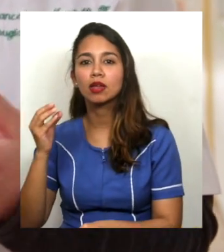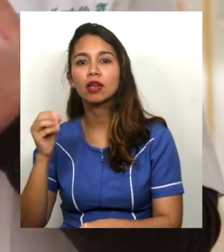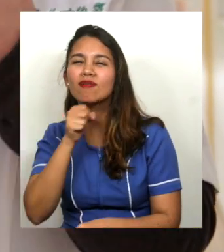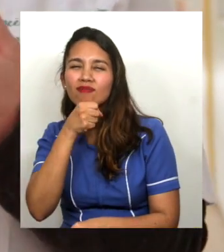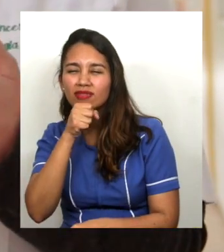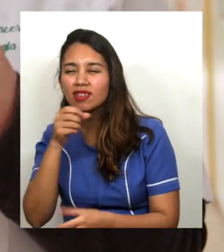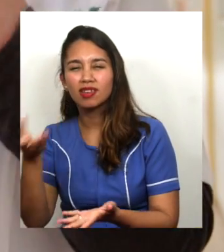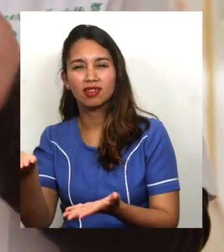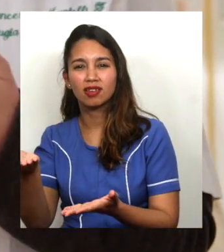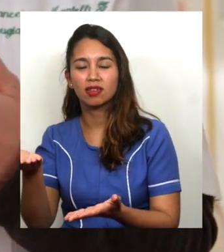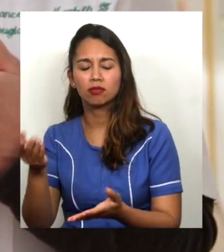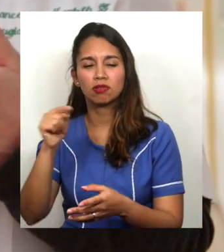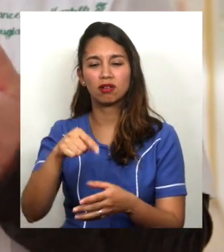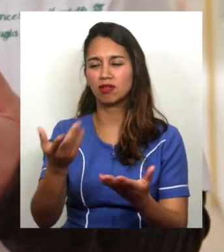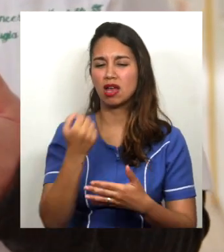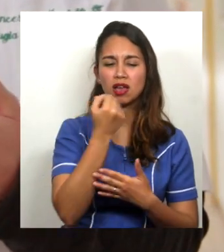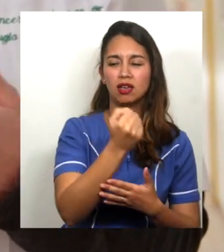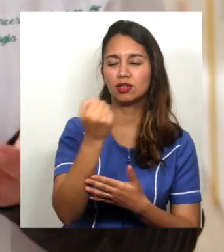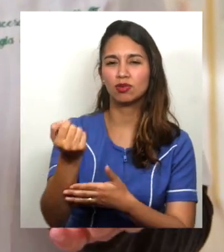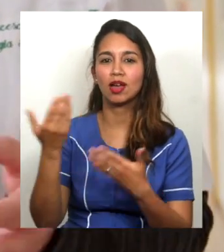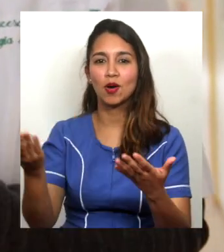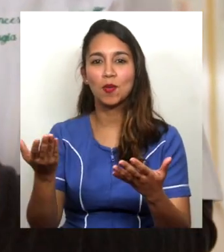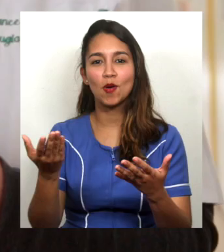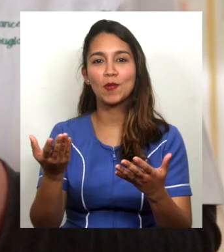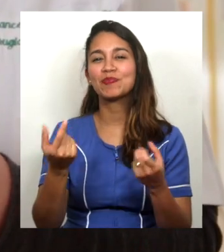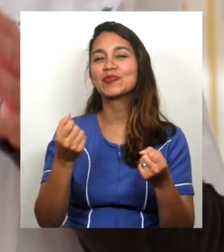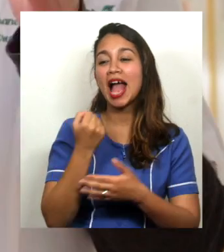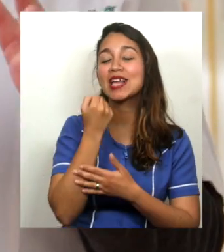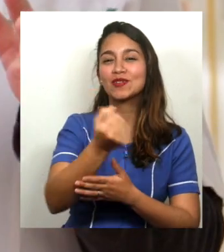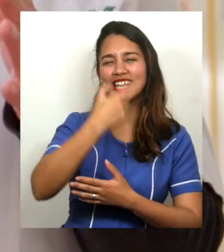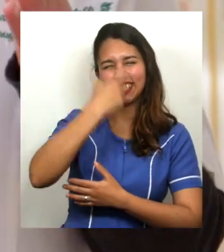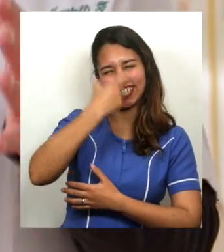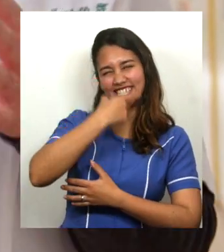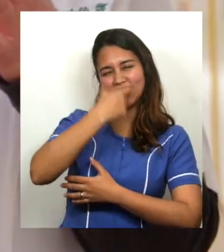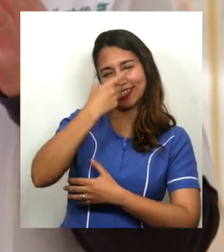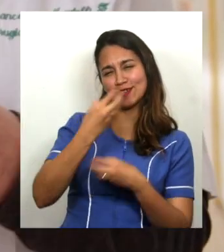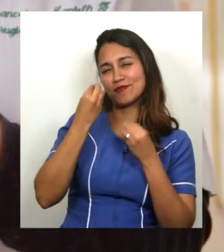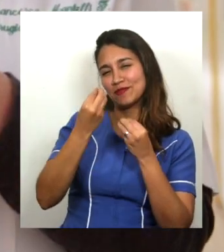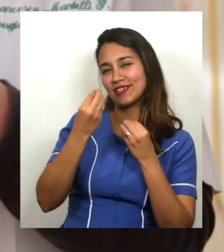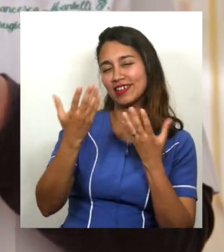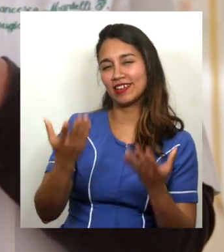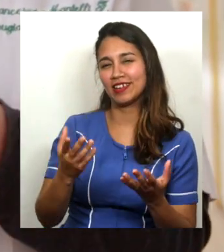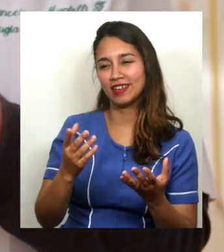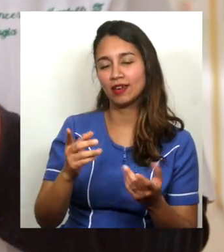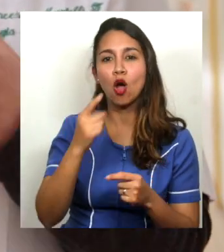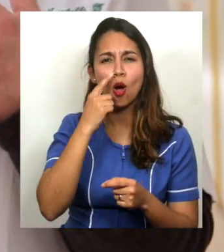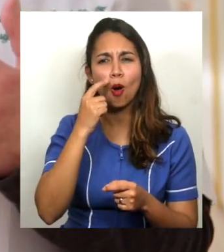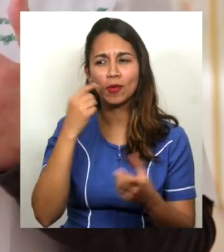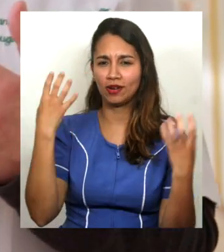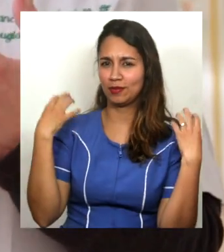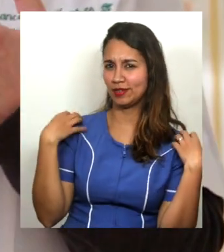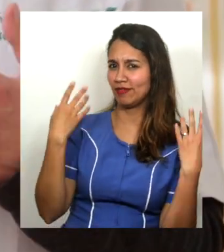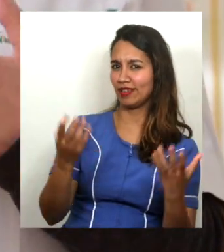mayores. Para combatir esta situación surge la risoterapia. Uno de los principales exponentes de esta disciplina en